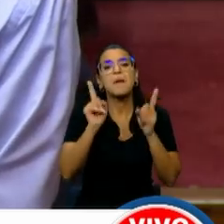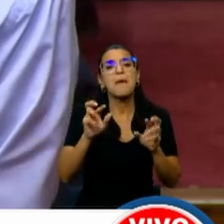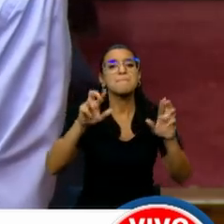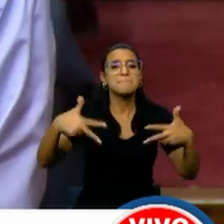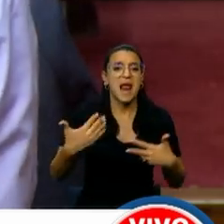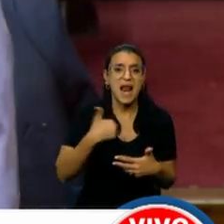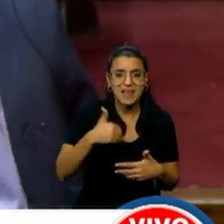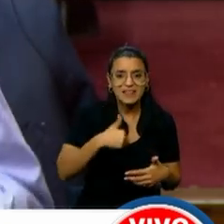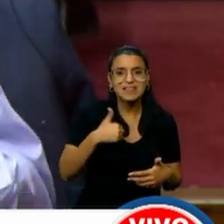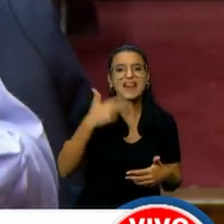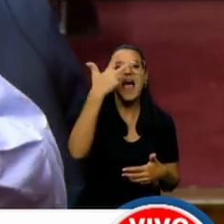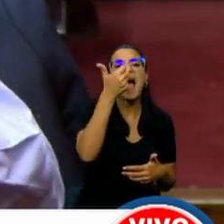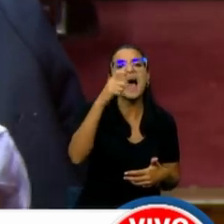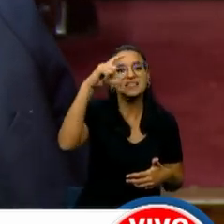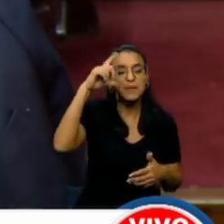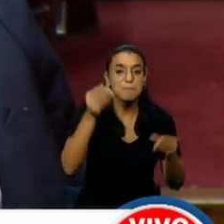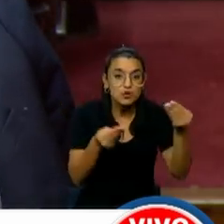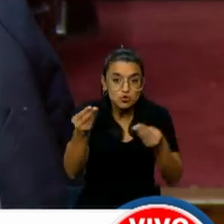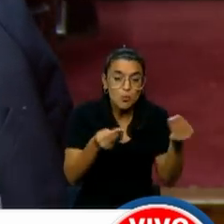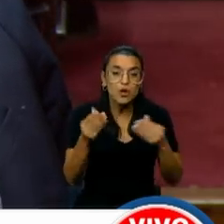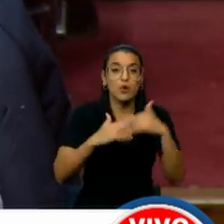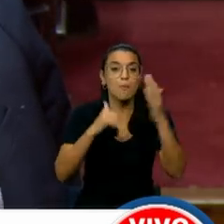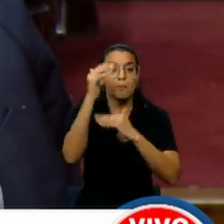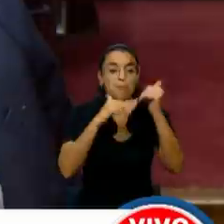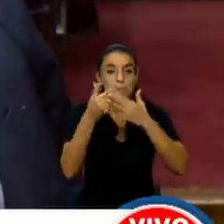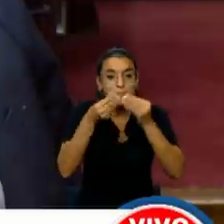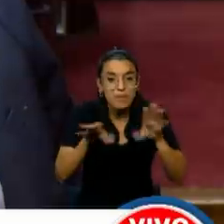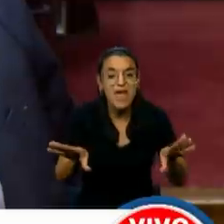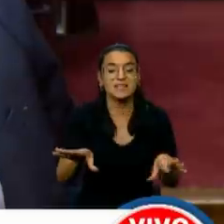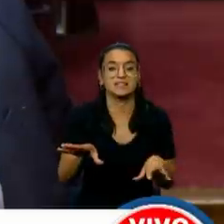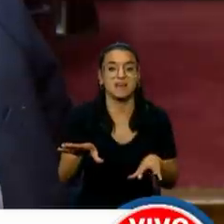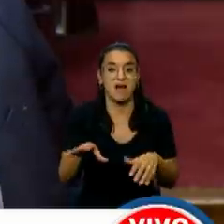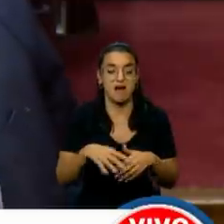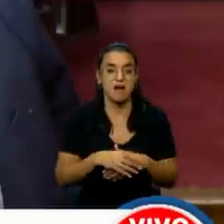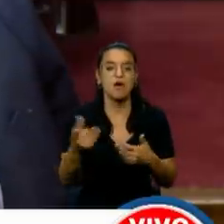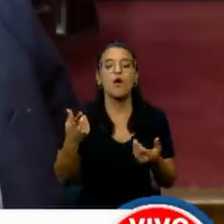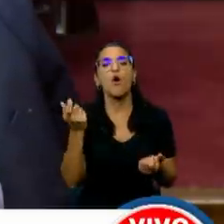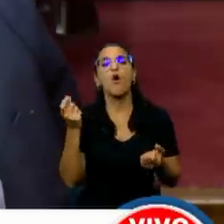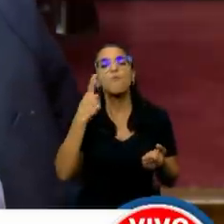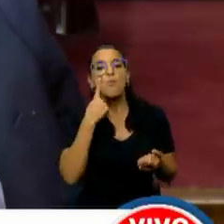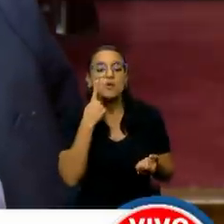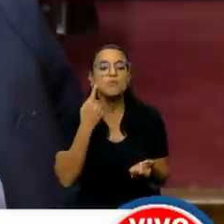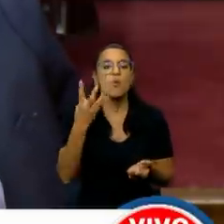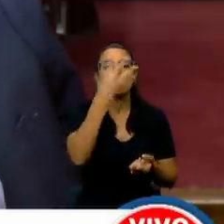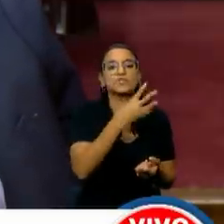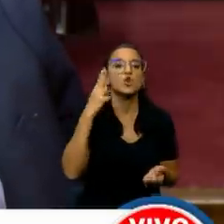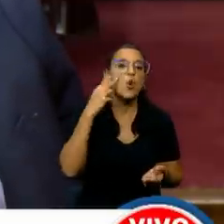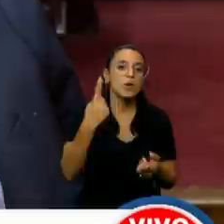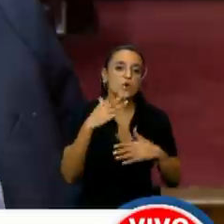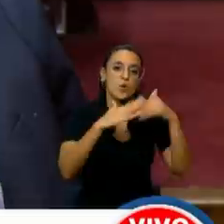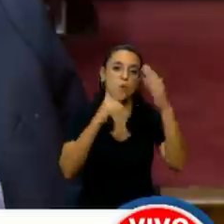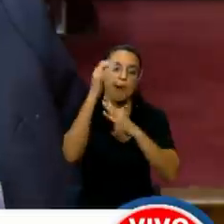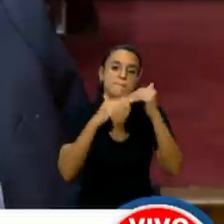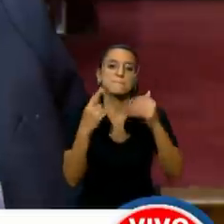argentina así que en el presupuesto planea iniciar obras en municipios 491 obras en